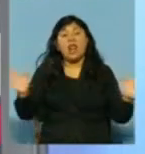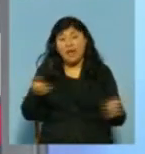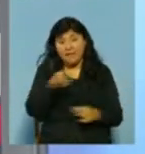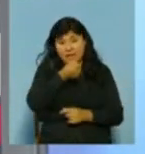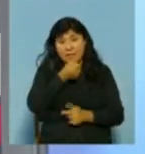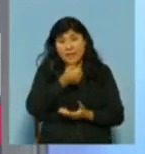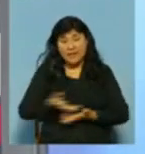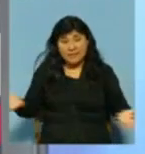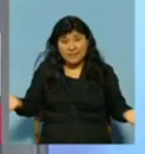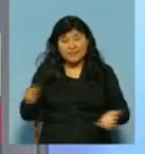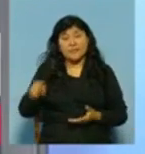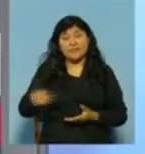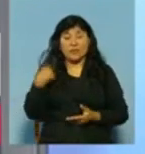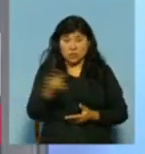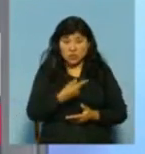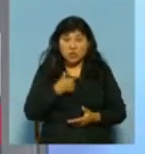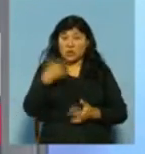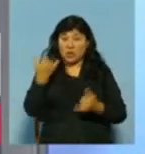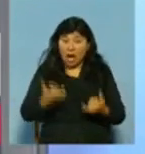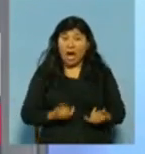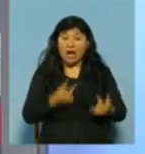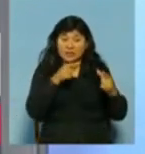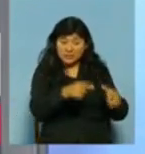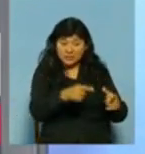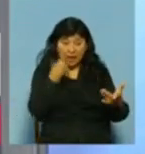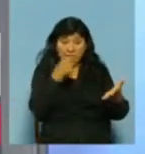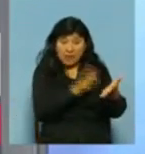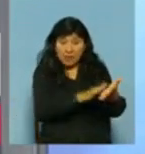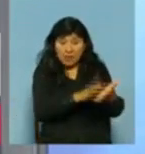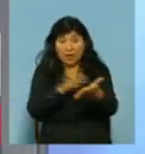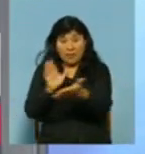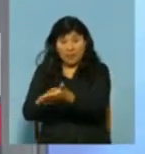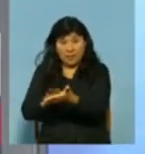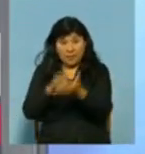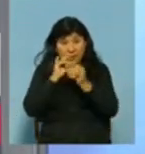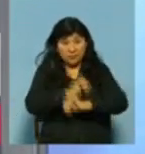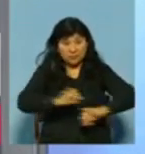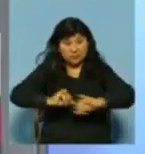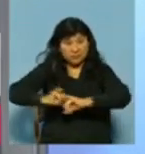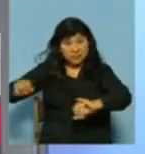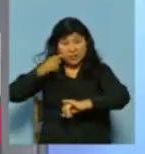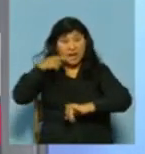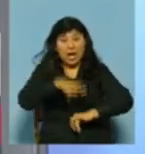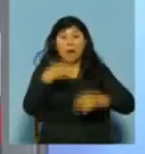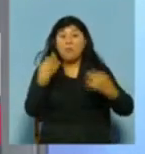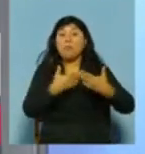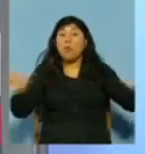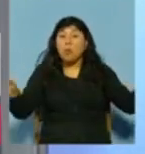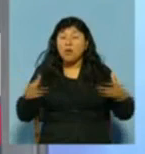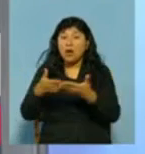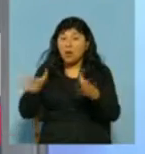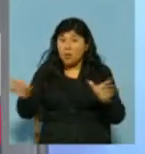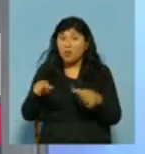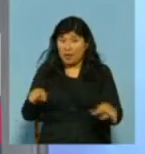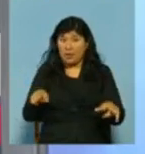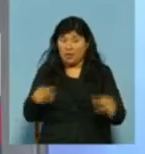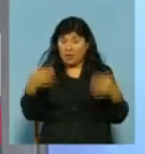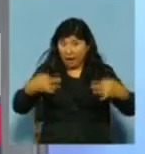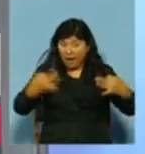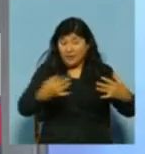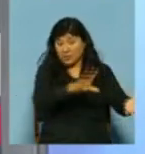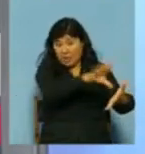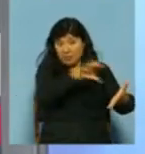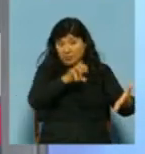lo que había pasado, de datos que teníamos de manera concreta y de datos que eran públicos, Omar. Lo tenemos a Emiliano. Ya está Emiliano, el